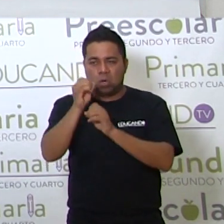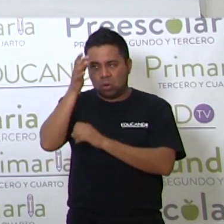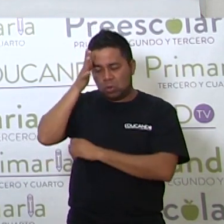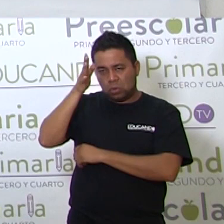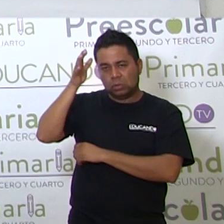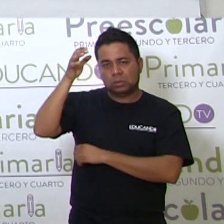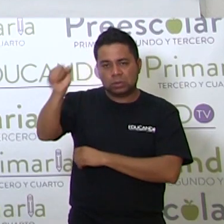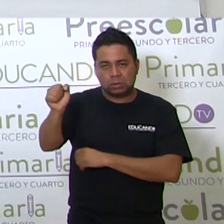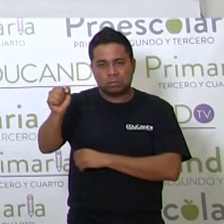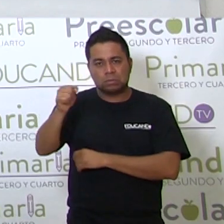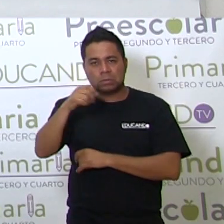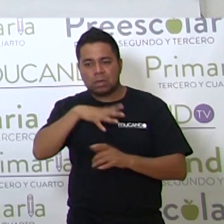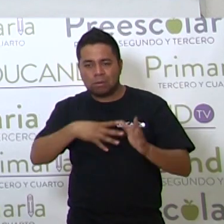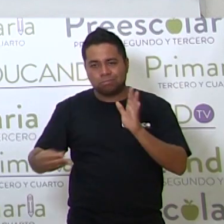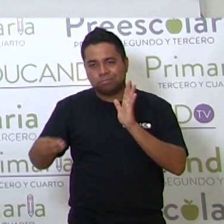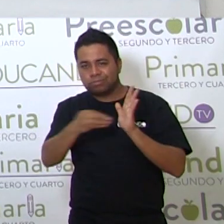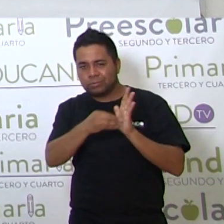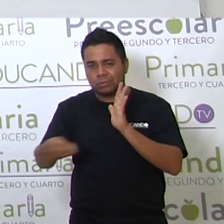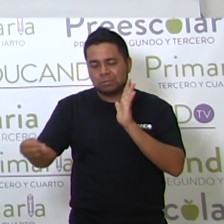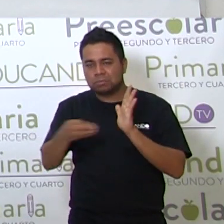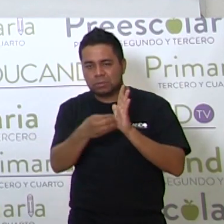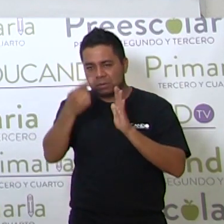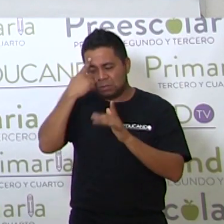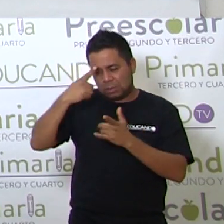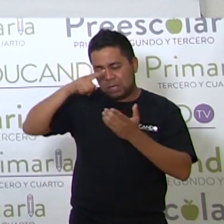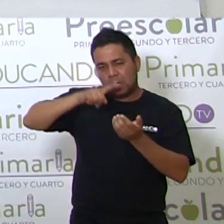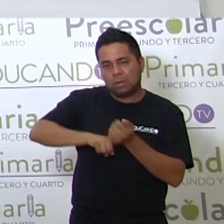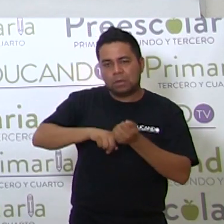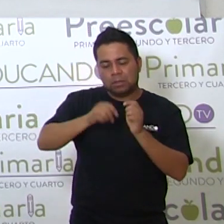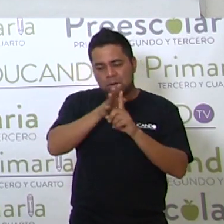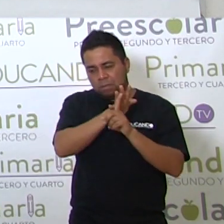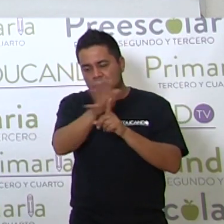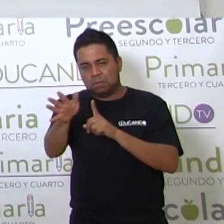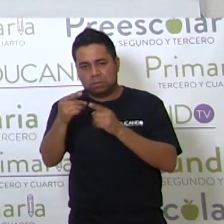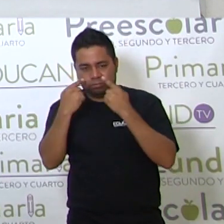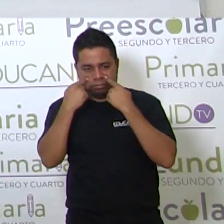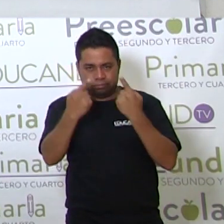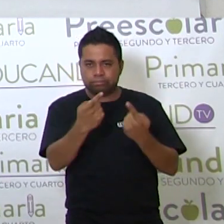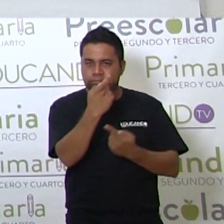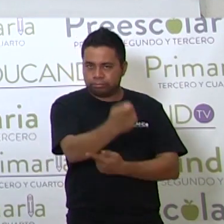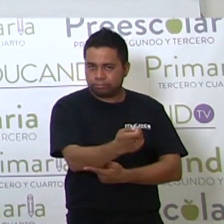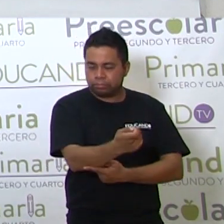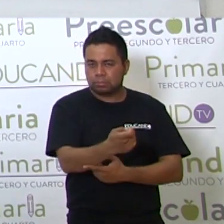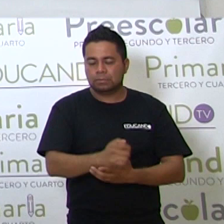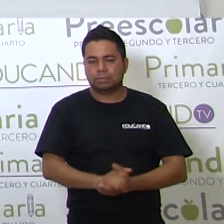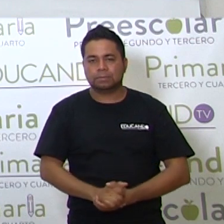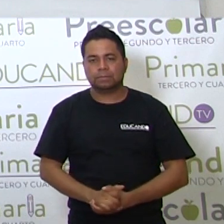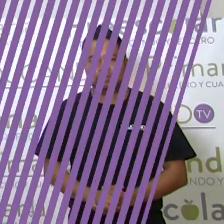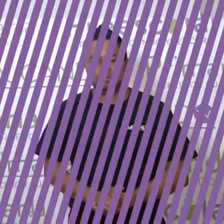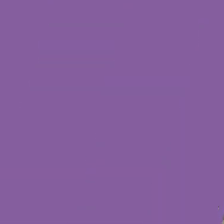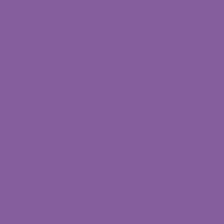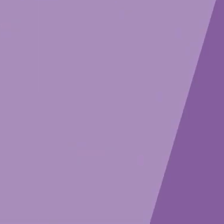va a insertar uno en nuestro mapa conceptual. Así que adelante con la siguiente imagen, por favor.